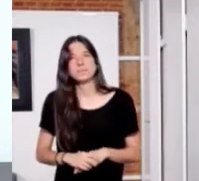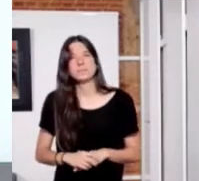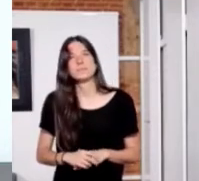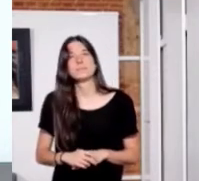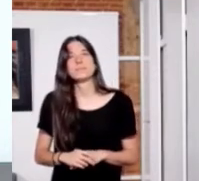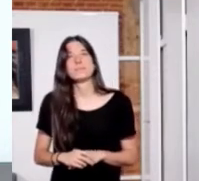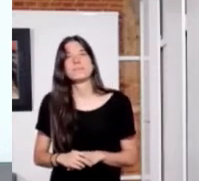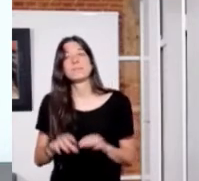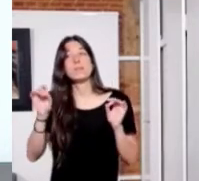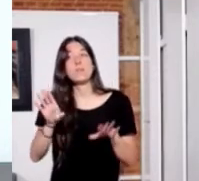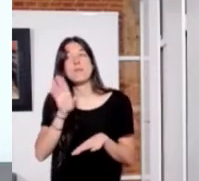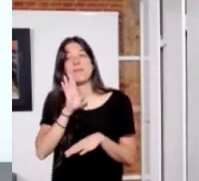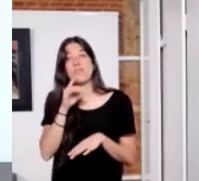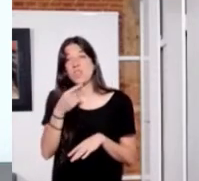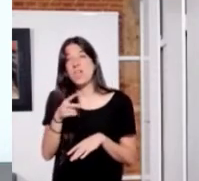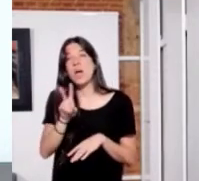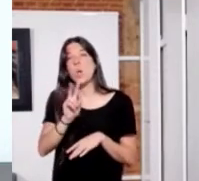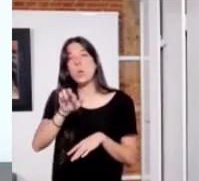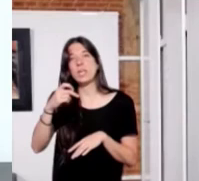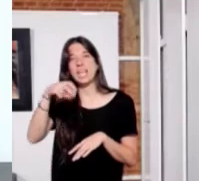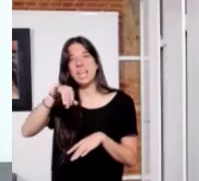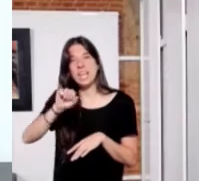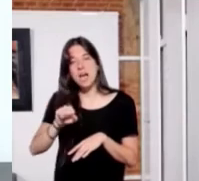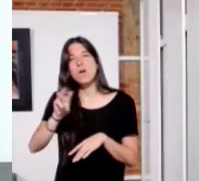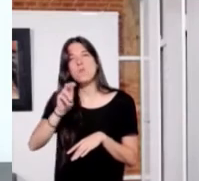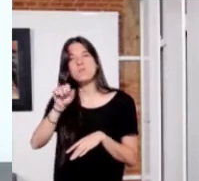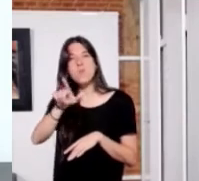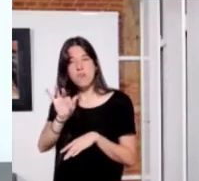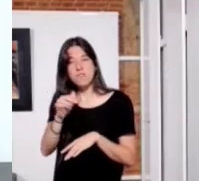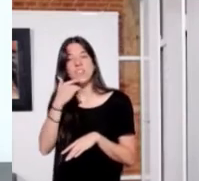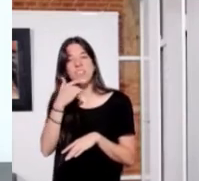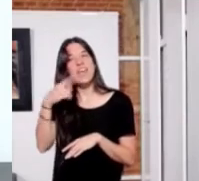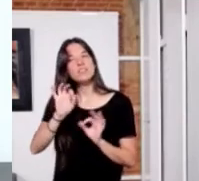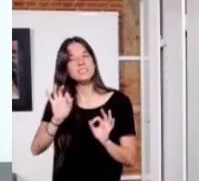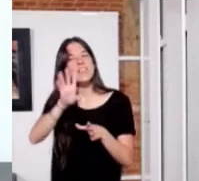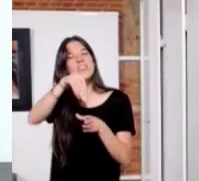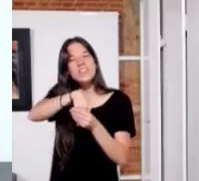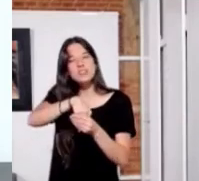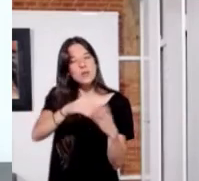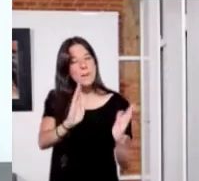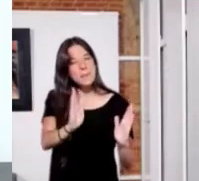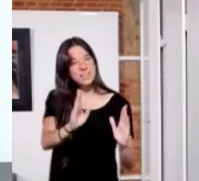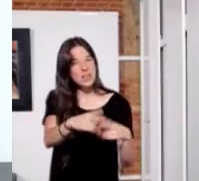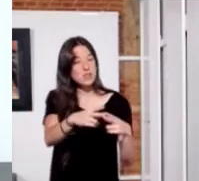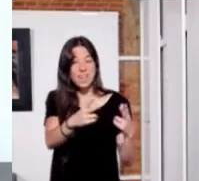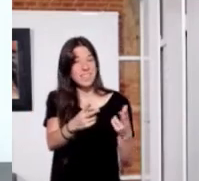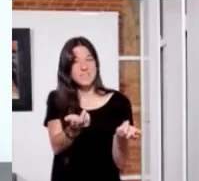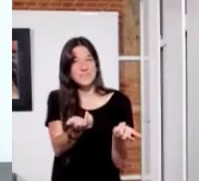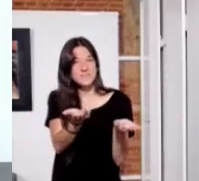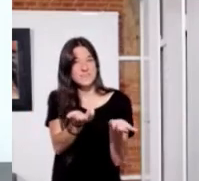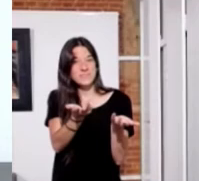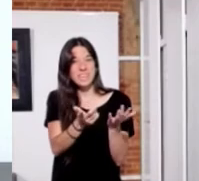Pertenecen, como decía Virginia Woolf, a ese lado de la sociedad que ni siquiera es